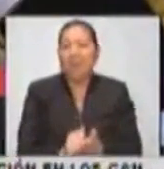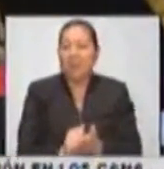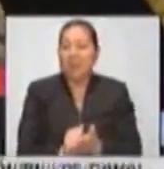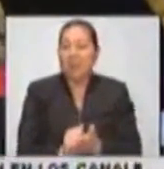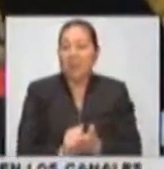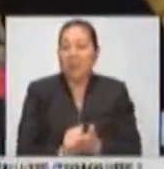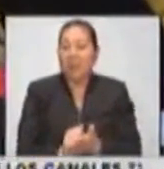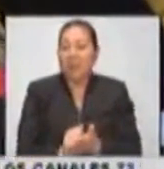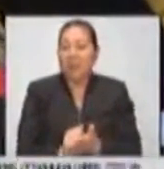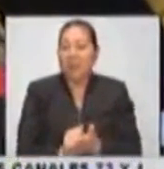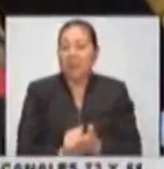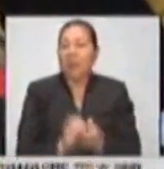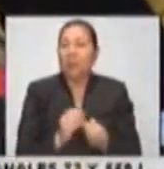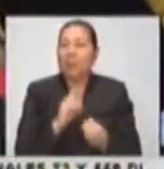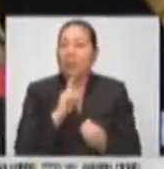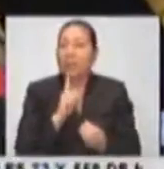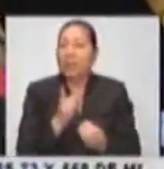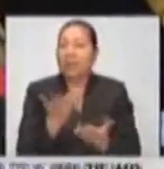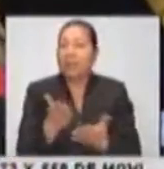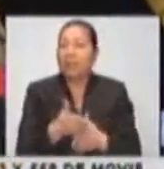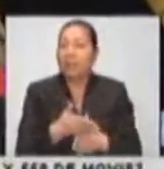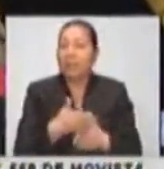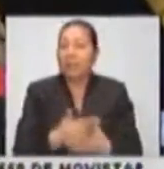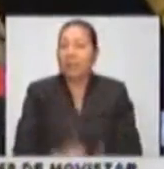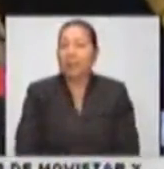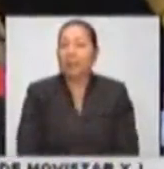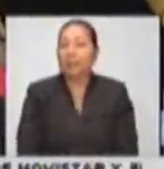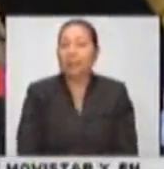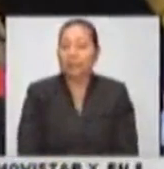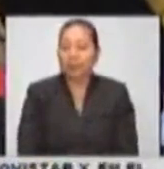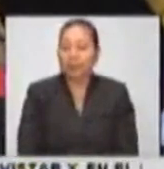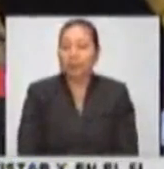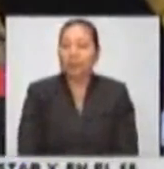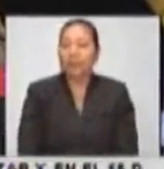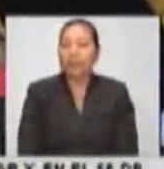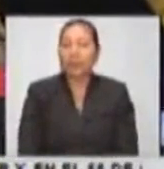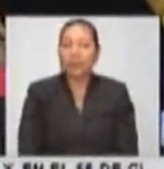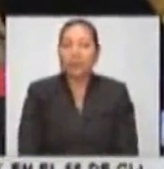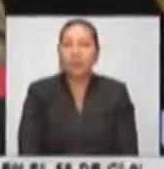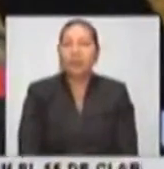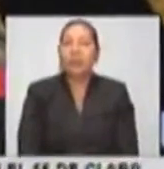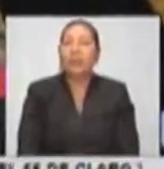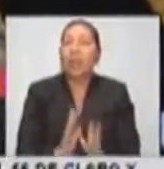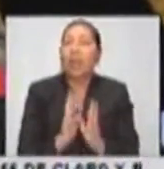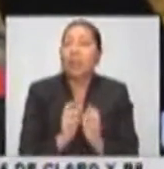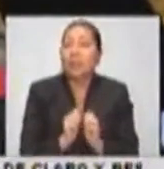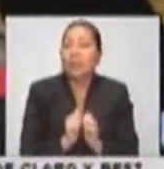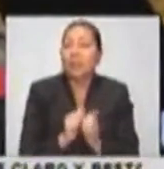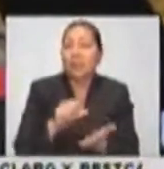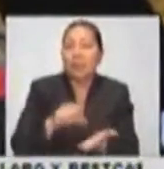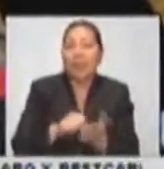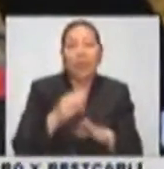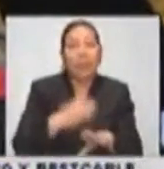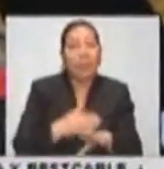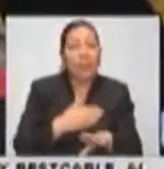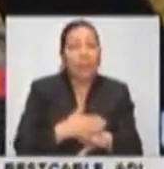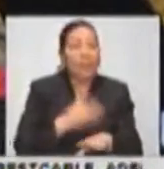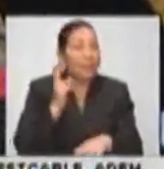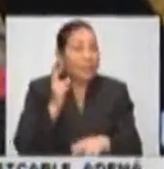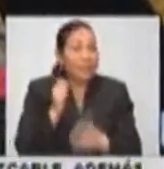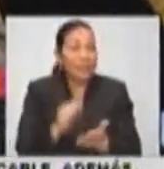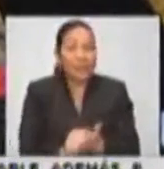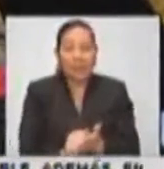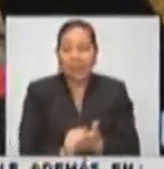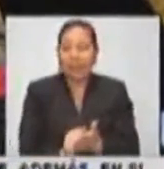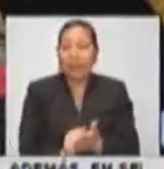los cómo están esas participaciones. El asociado, esto del Centro de Desarrollo, ustedes habrán oído hablar de este